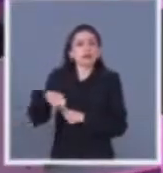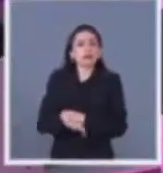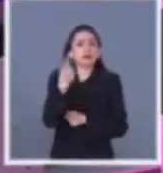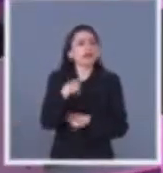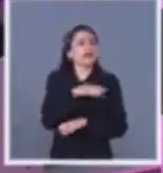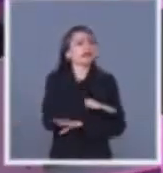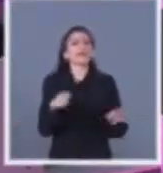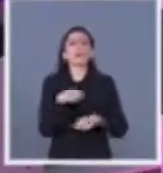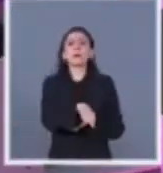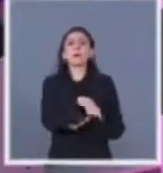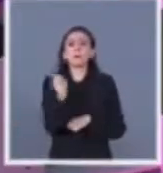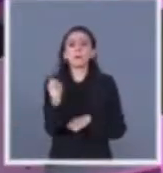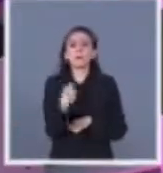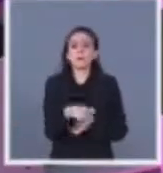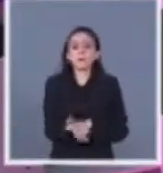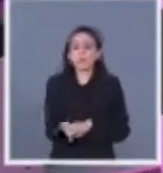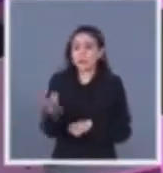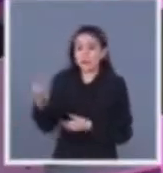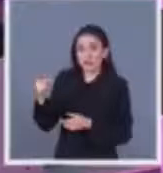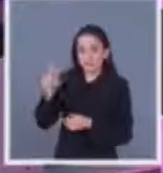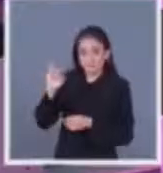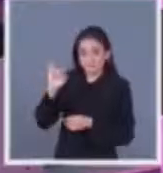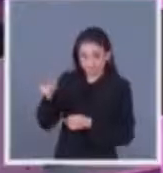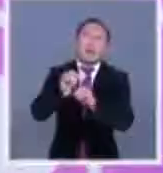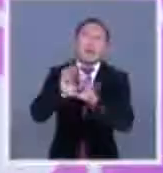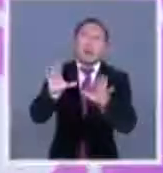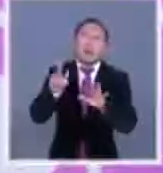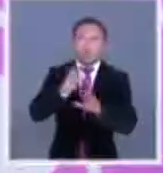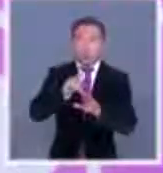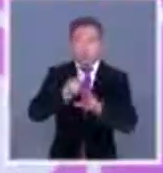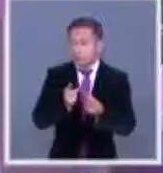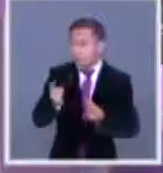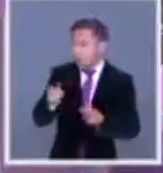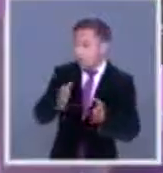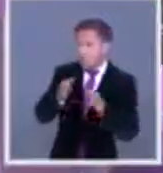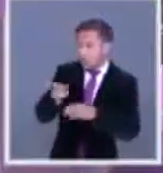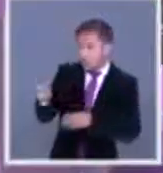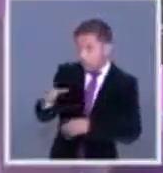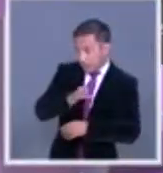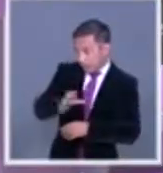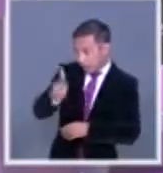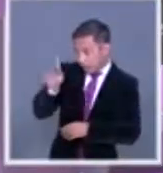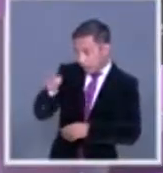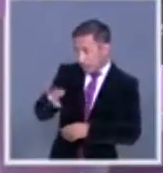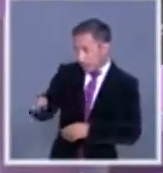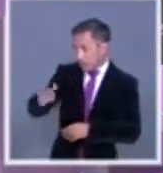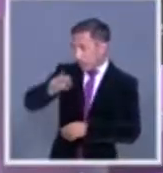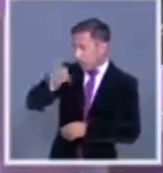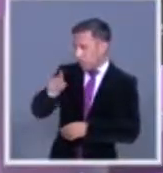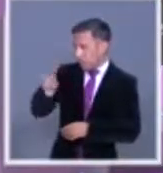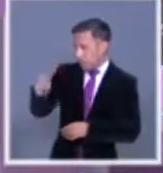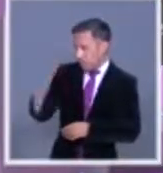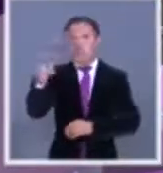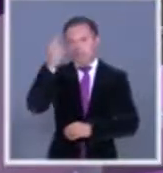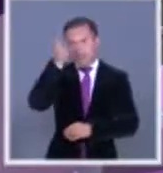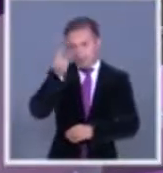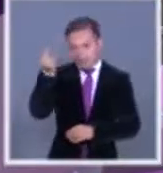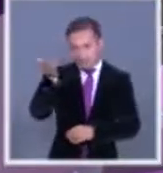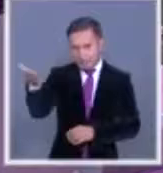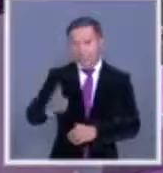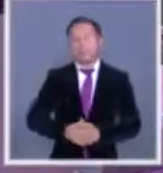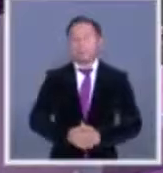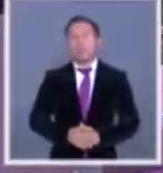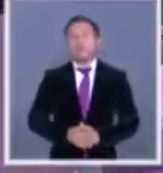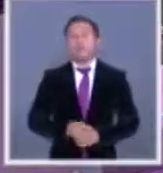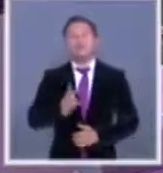PRI, porque le está haciendo el caldo gordo a la derecha. No, ni lo mande la Virgen. Usted es fifí, usted no sabe de esto. No hay